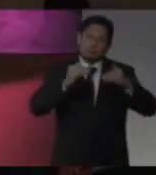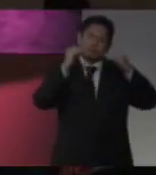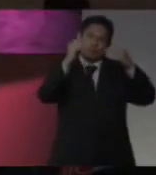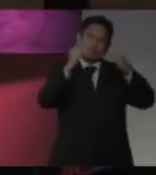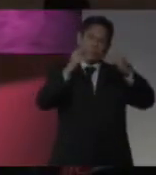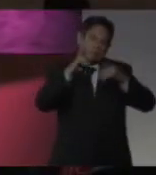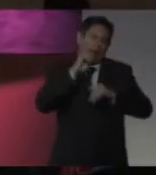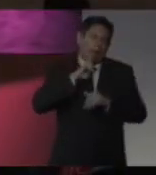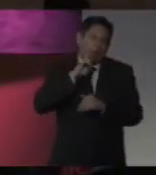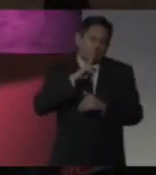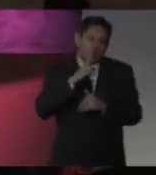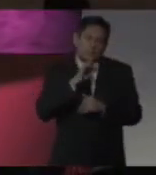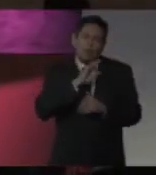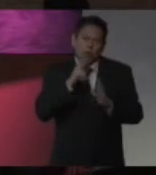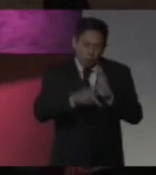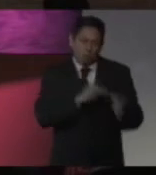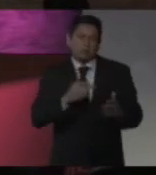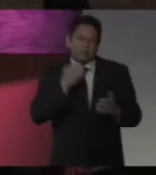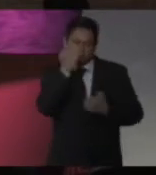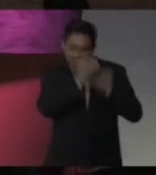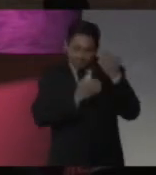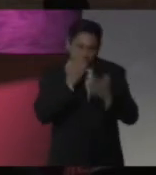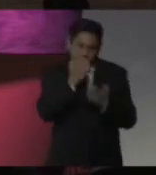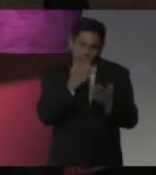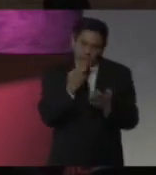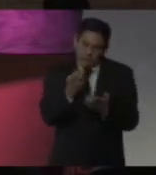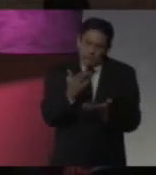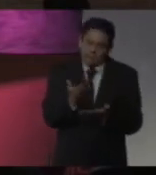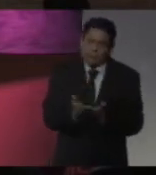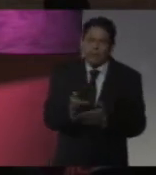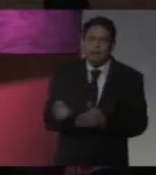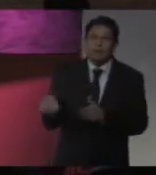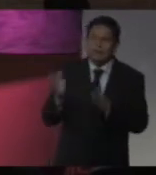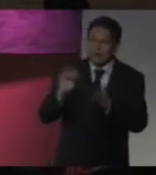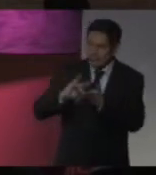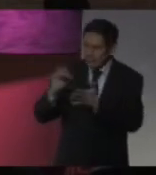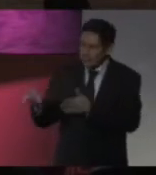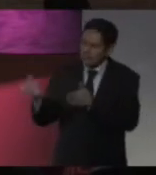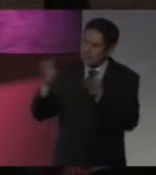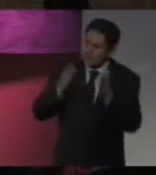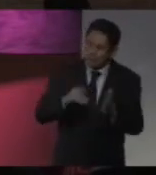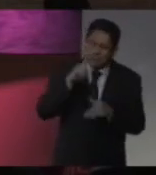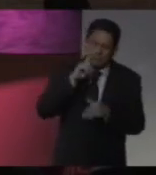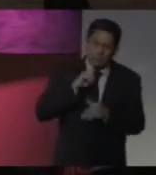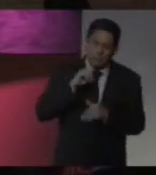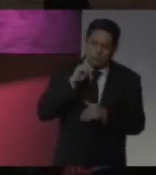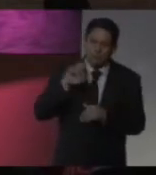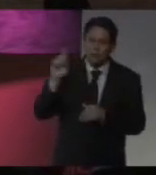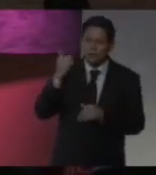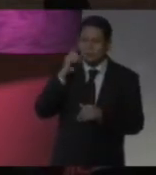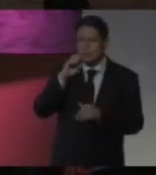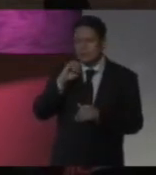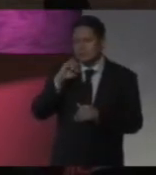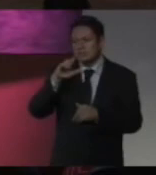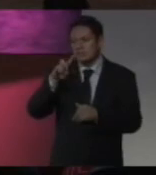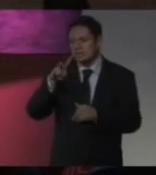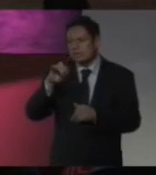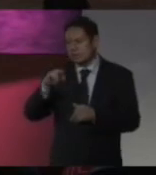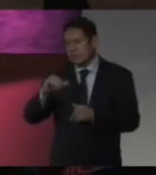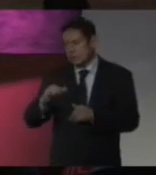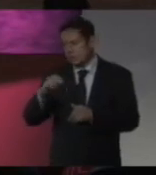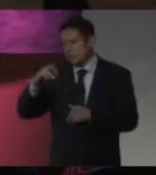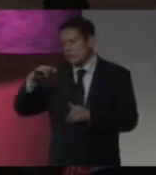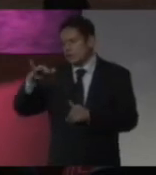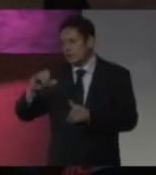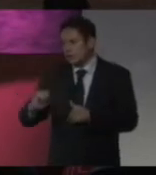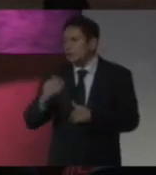Gracias, Rodrigo. Le damos la palabra a la doctora Silvia Marcos. Bueno, yo creo que la pregunta que yo